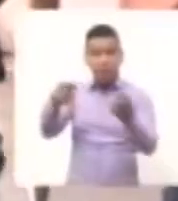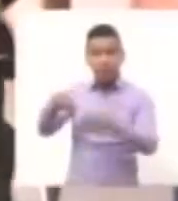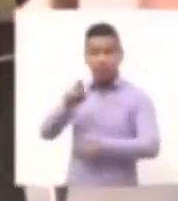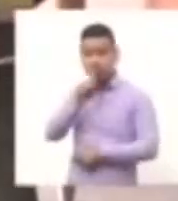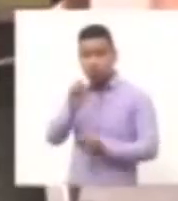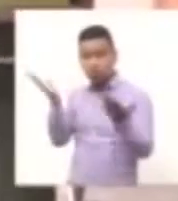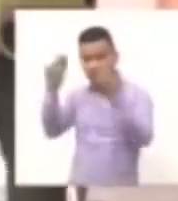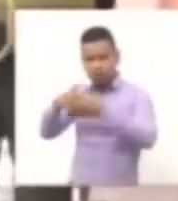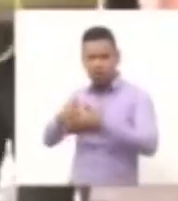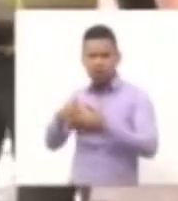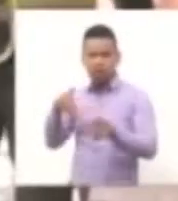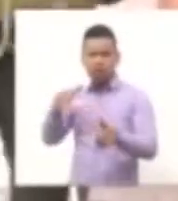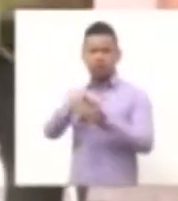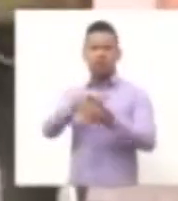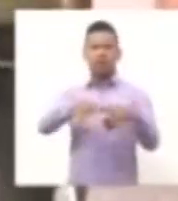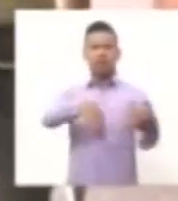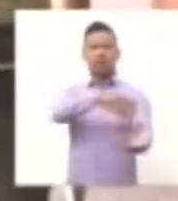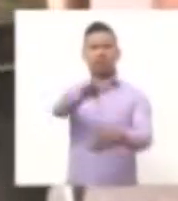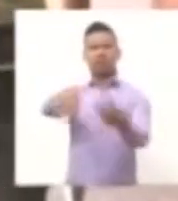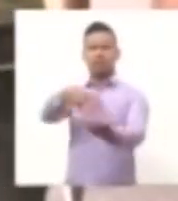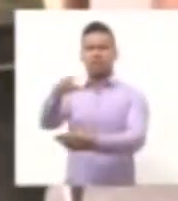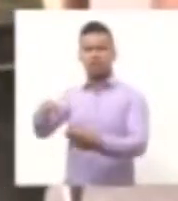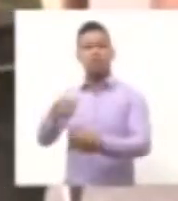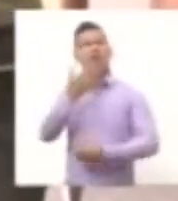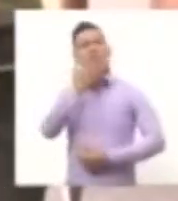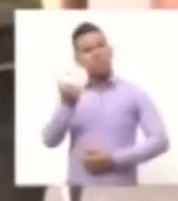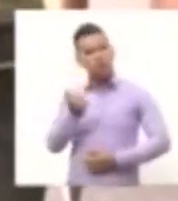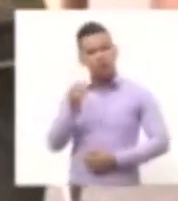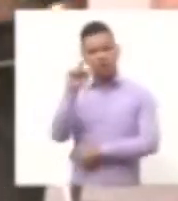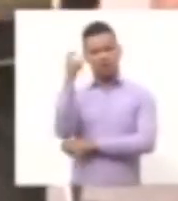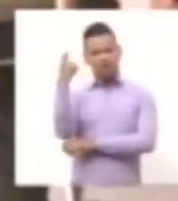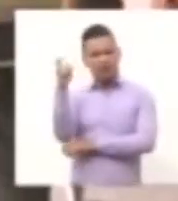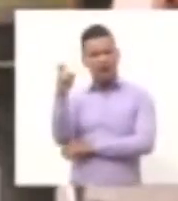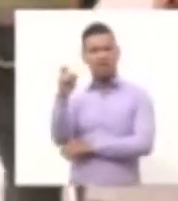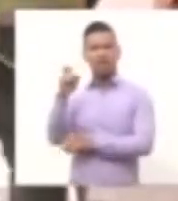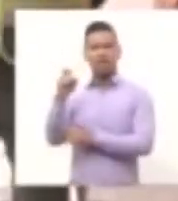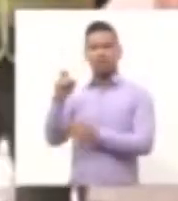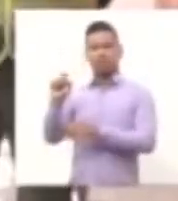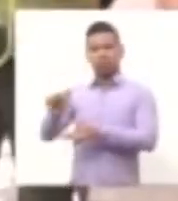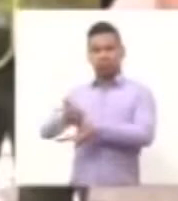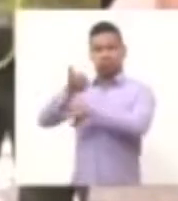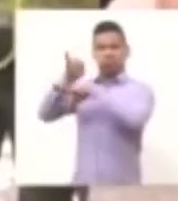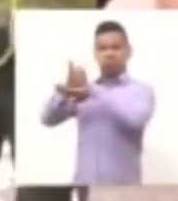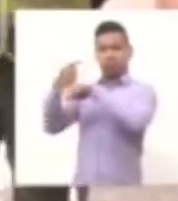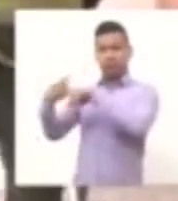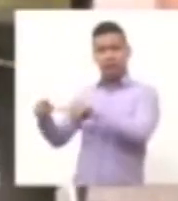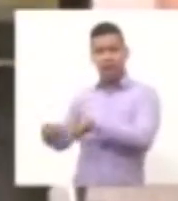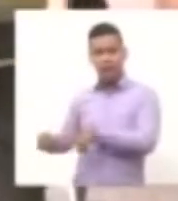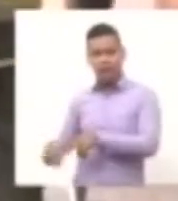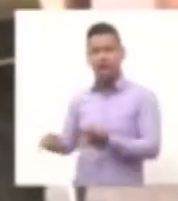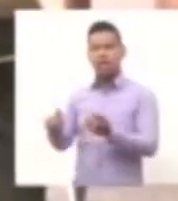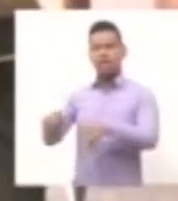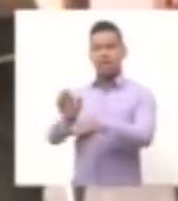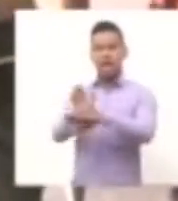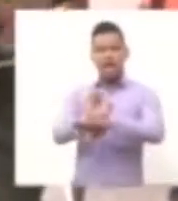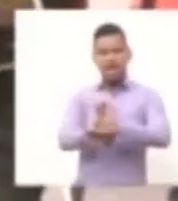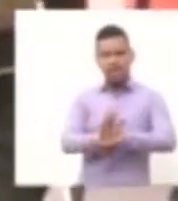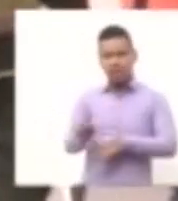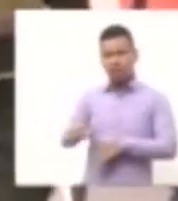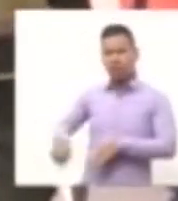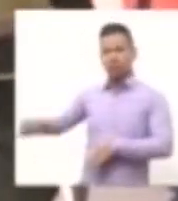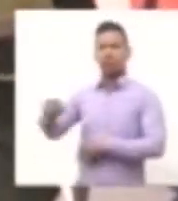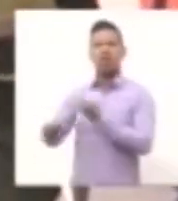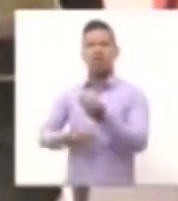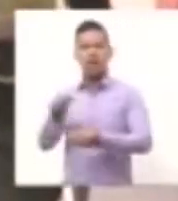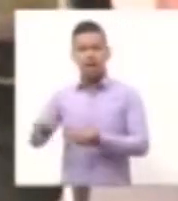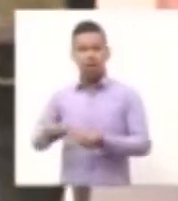haber una acción articulada con los organismos como la fiscalía, debe haber unas unidades móviles de reacción inmediata